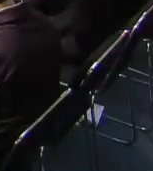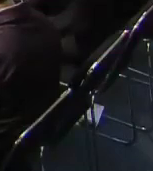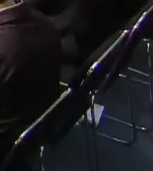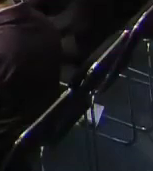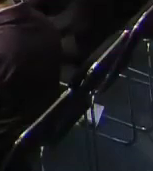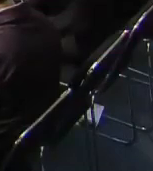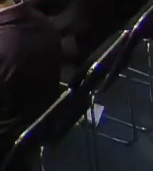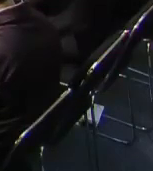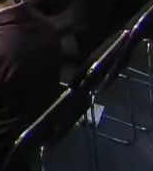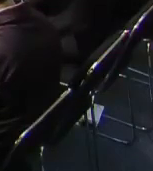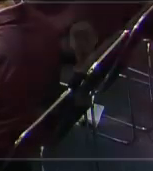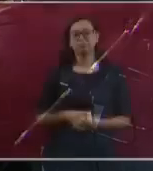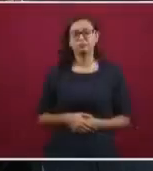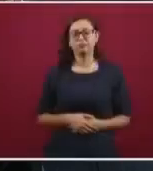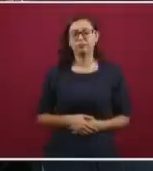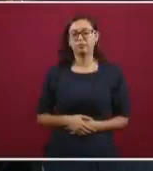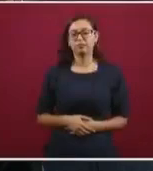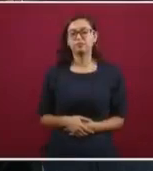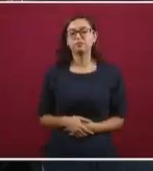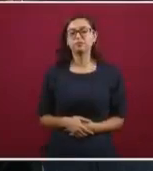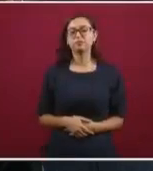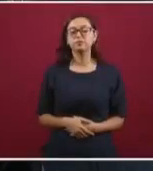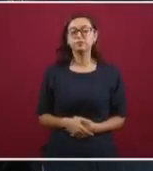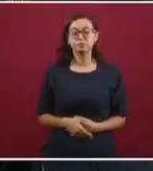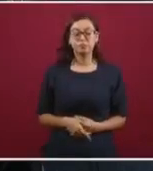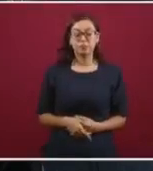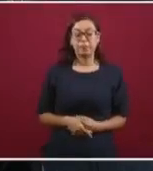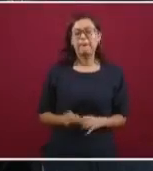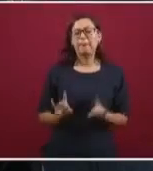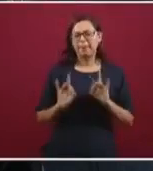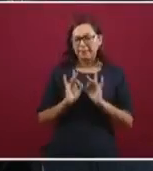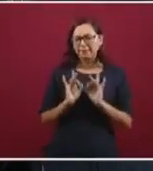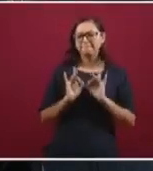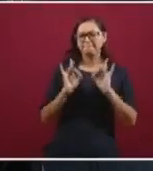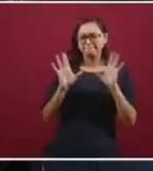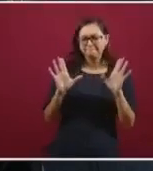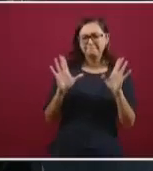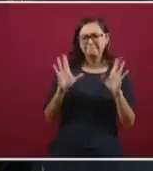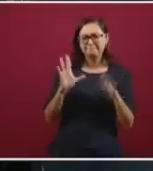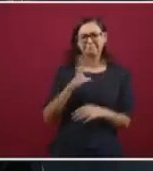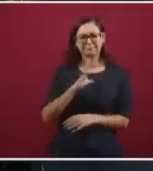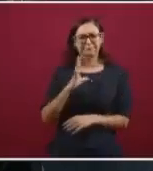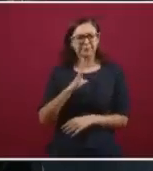empresas, presidente? Sí, pueden darse, pero